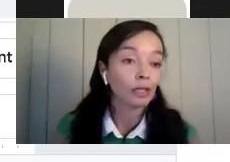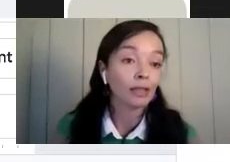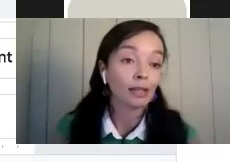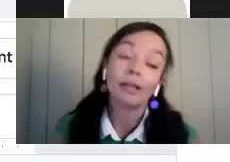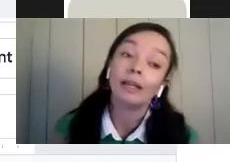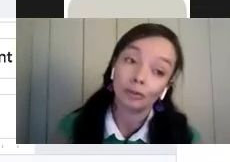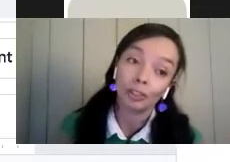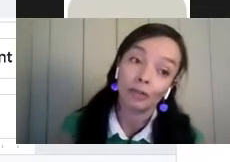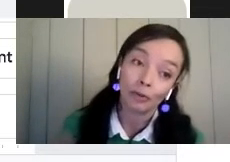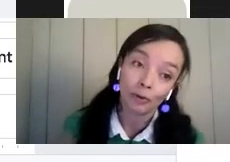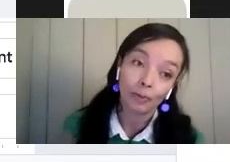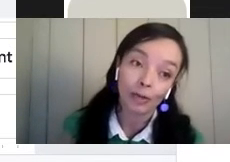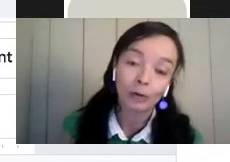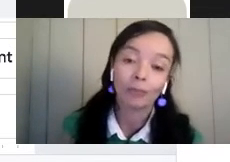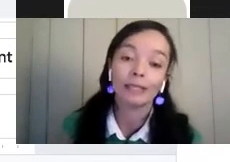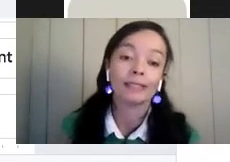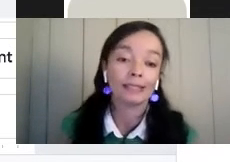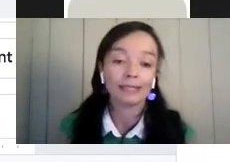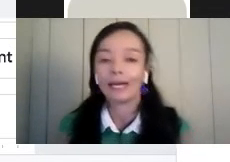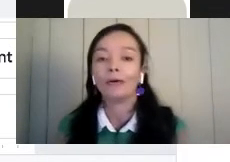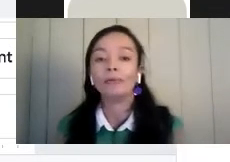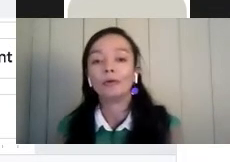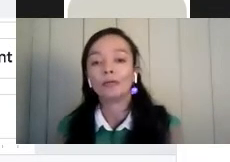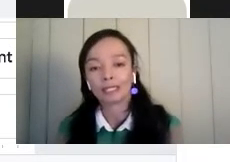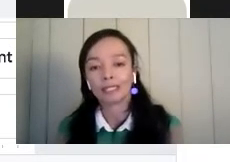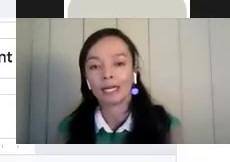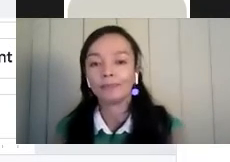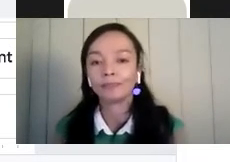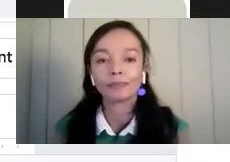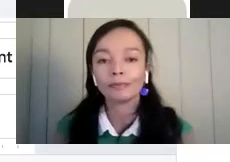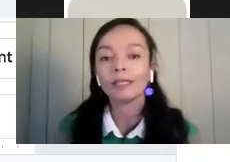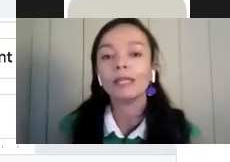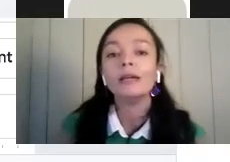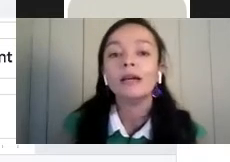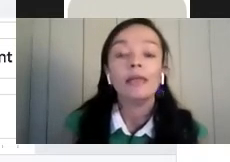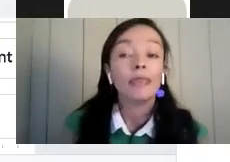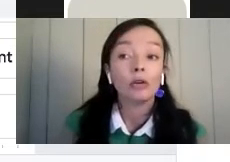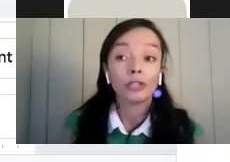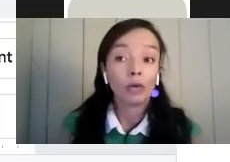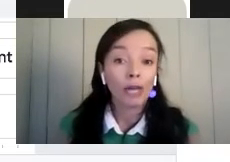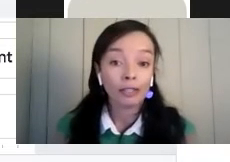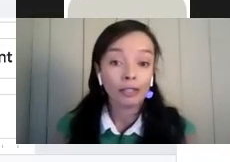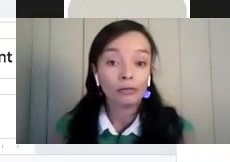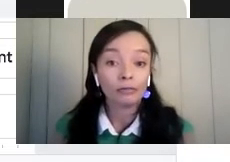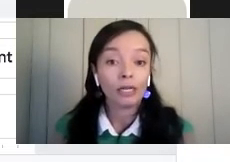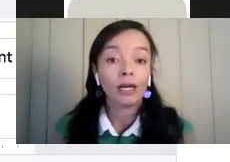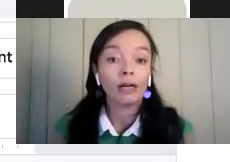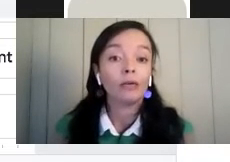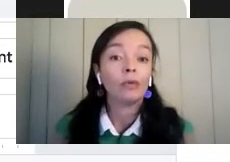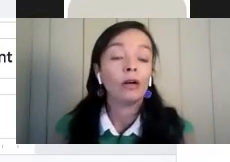las vamos a tener en la noche, cuando no pueda dormir, está estresado o estresada. De once a un año,